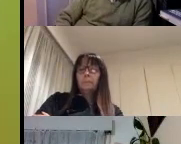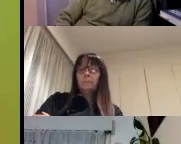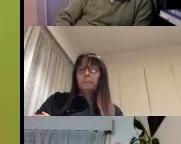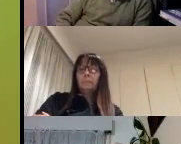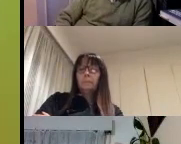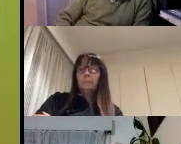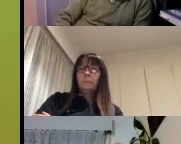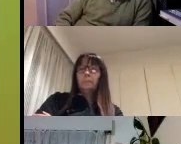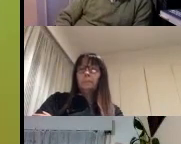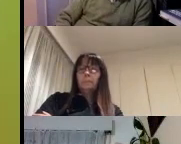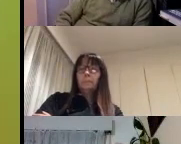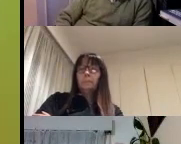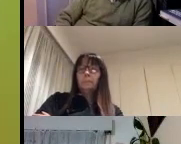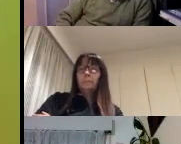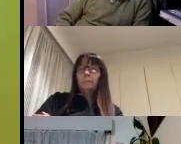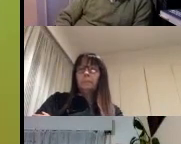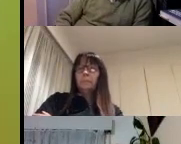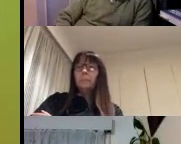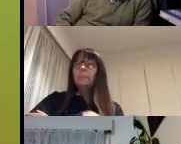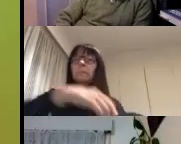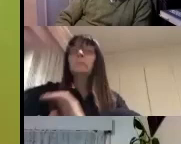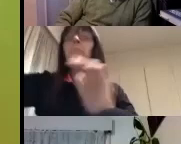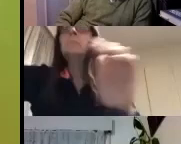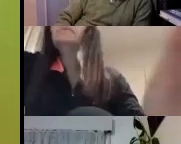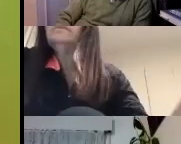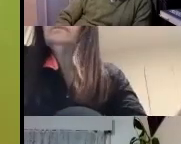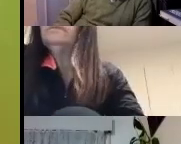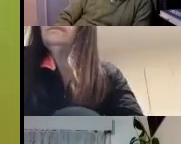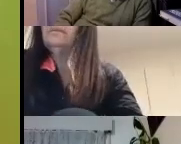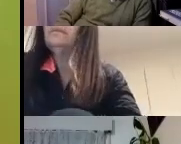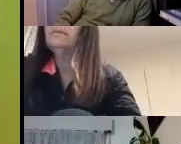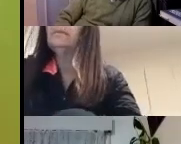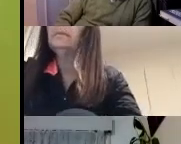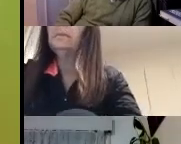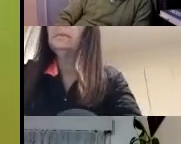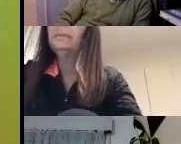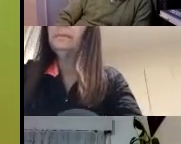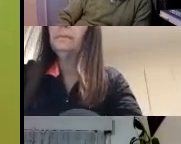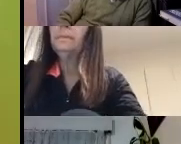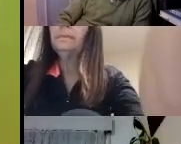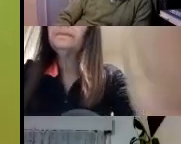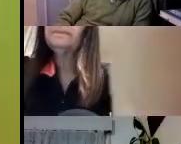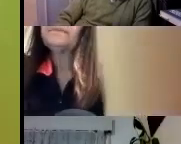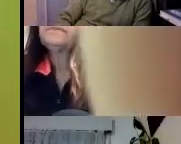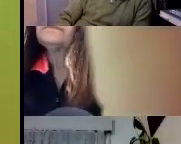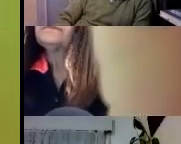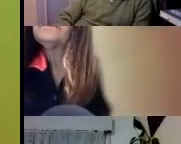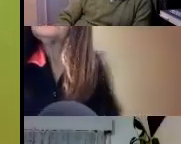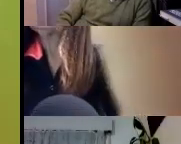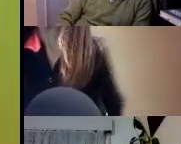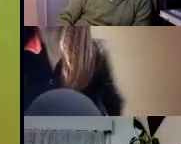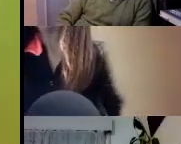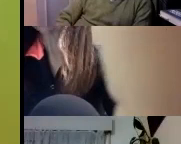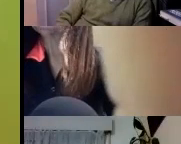Minas. Mi participación en el tema de las aves comenzó en el año 2018, en el cual estuve